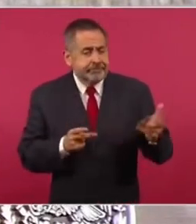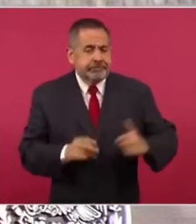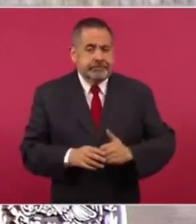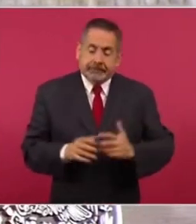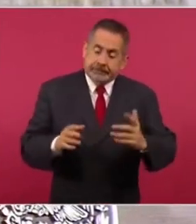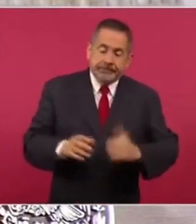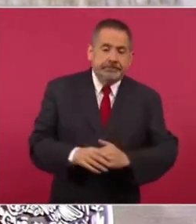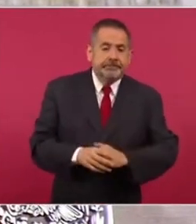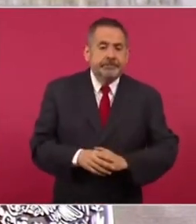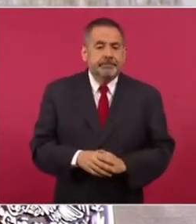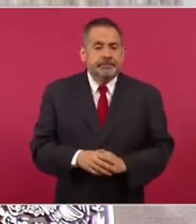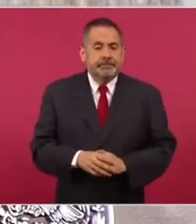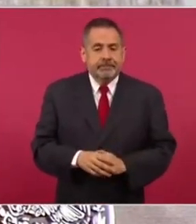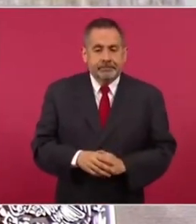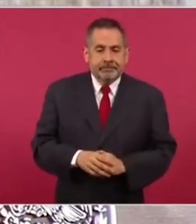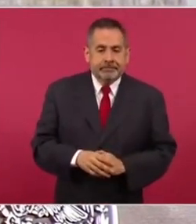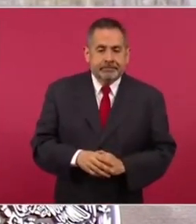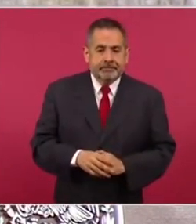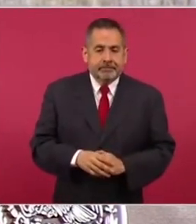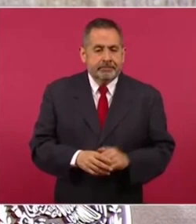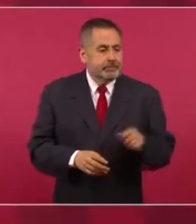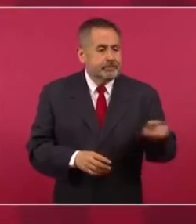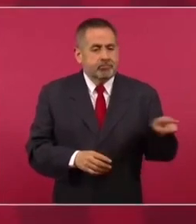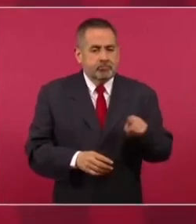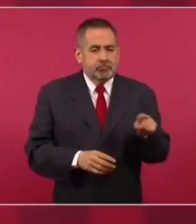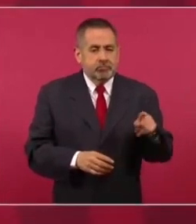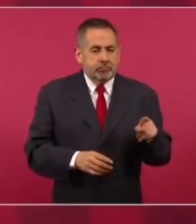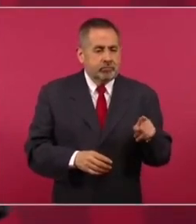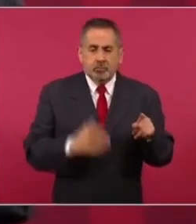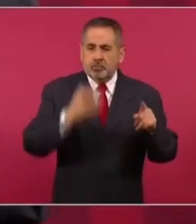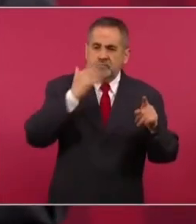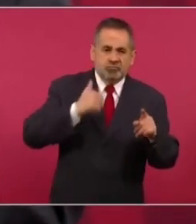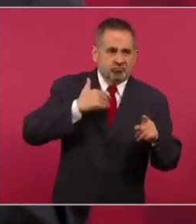Bueno, no tienen lo mero principal,